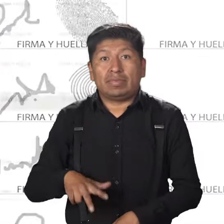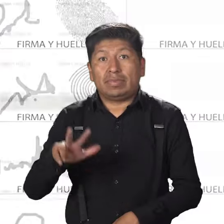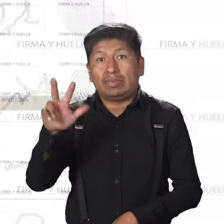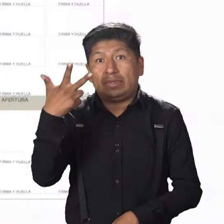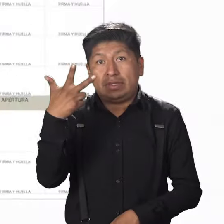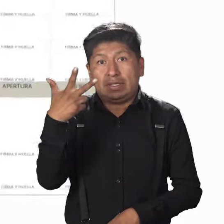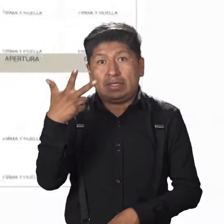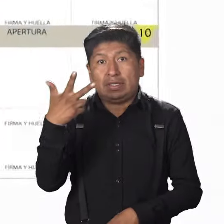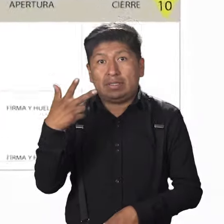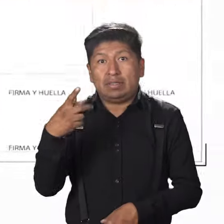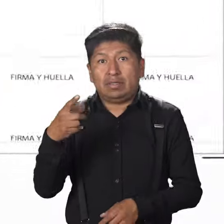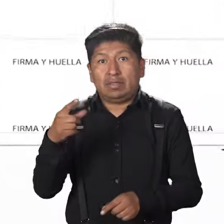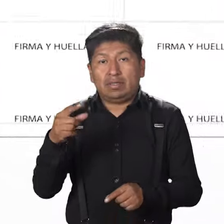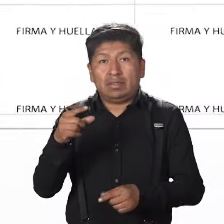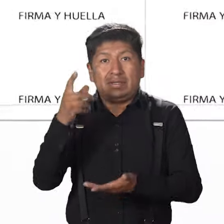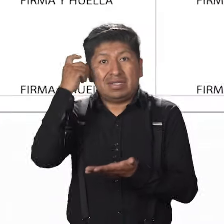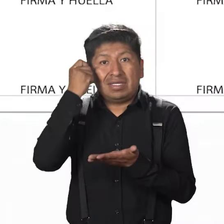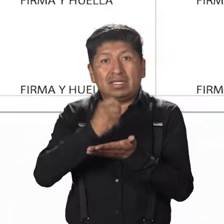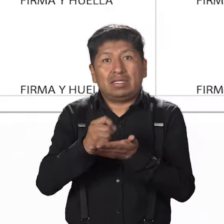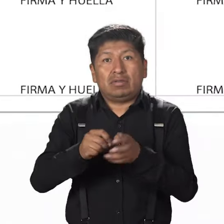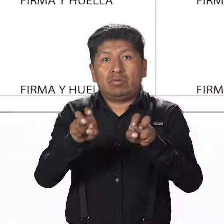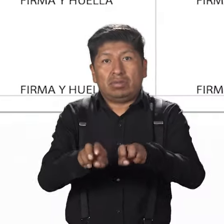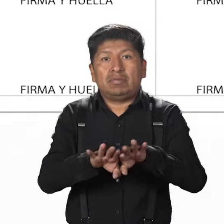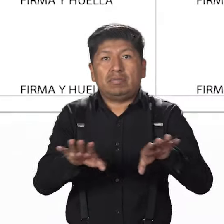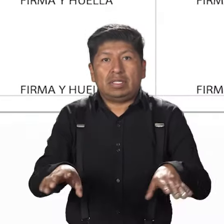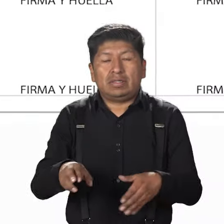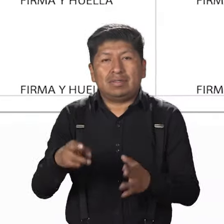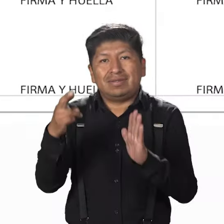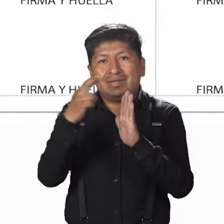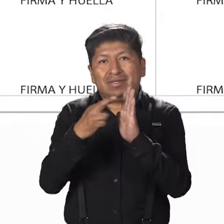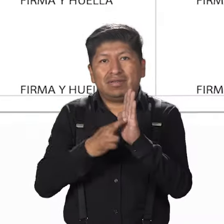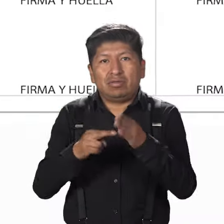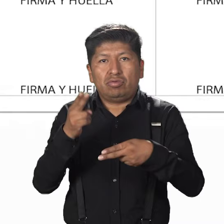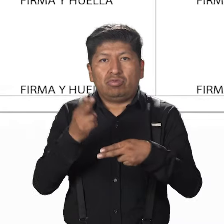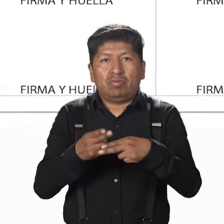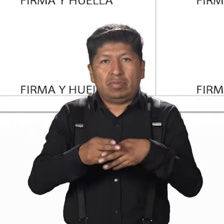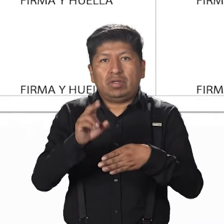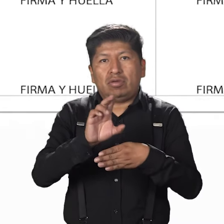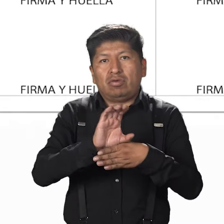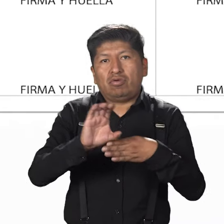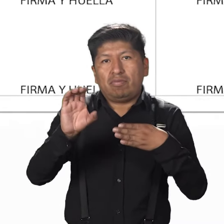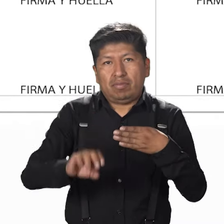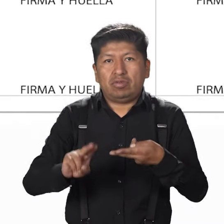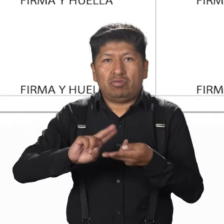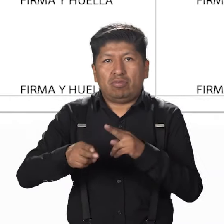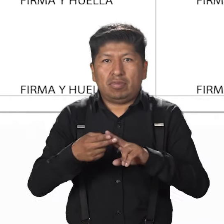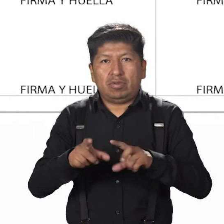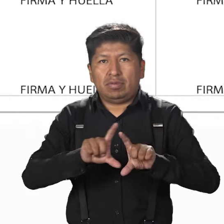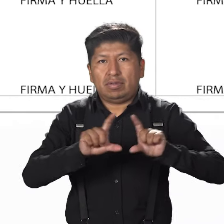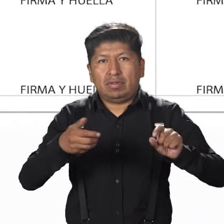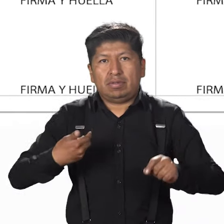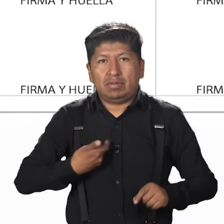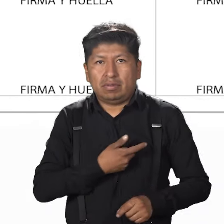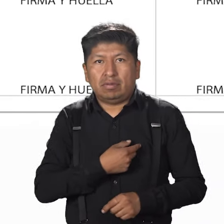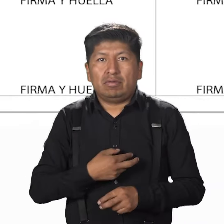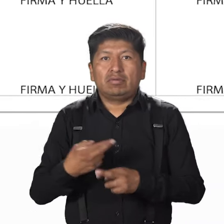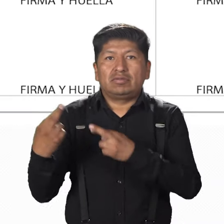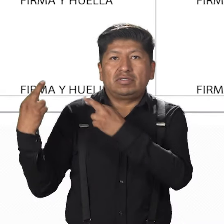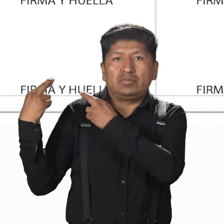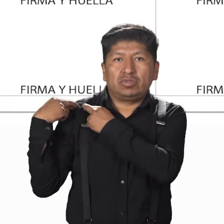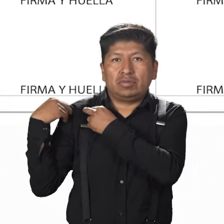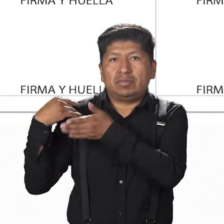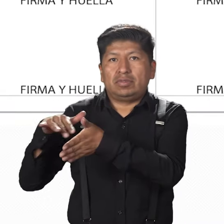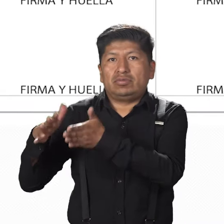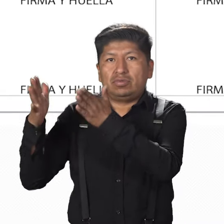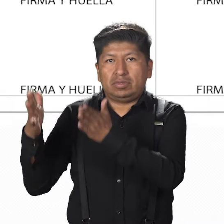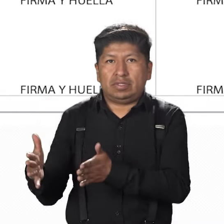corresponda. En la sección 3, el secretario de mesa registrará los nombres completos y números de cédula de identidad de